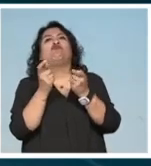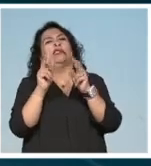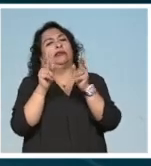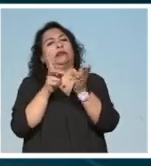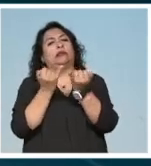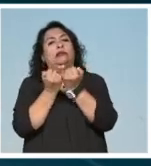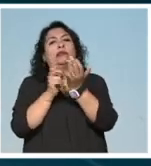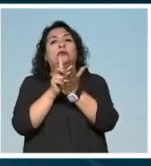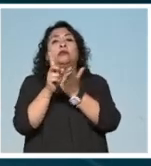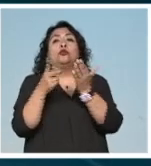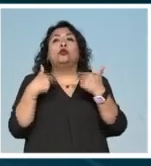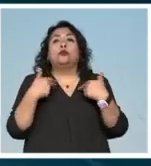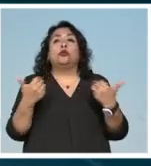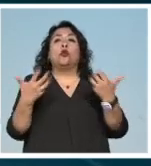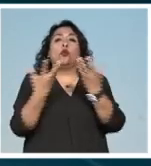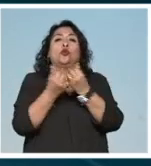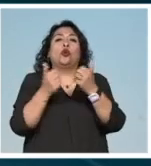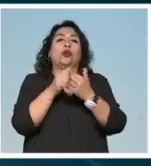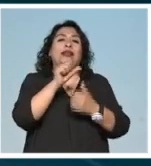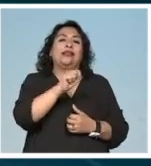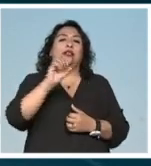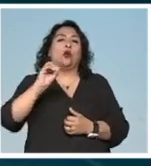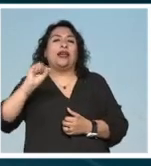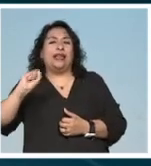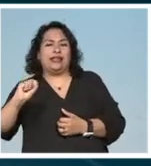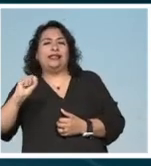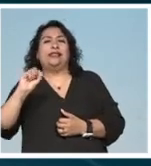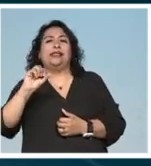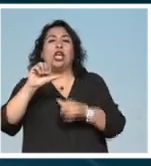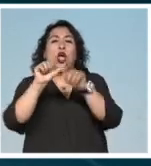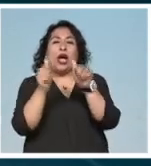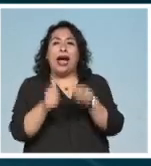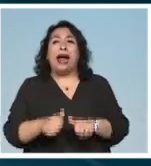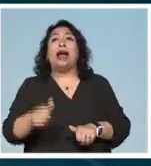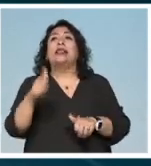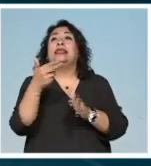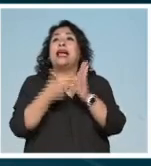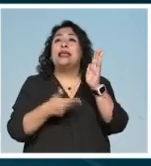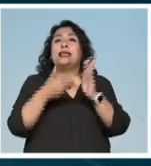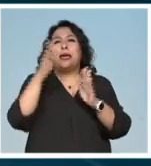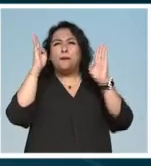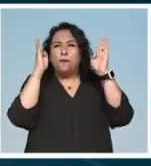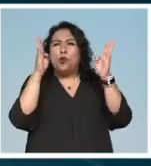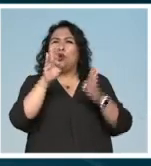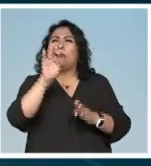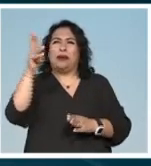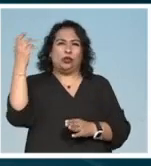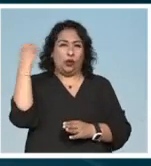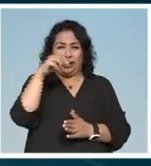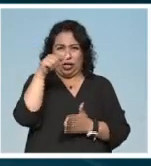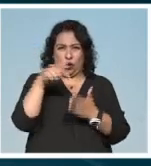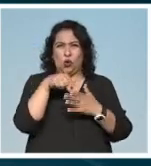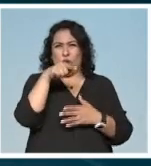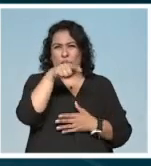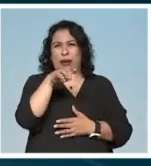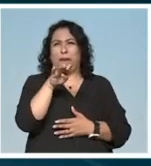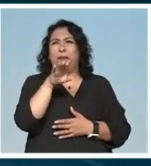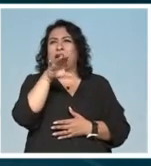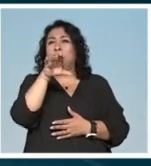Humanos, en colaboración con SOS Art de Cincinnati y Taller Burro Press de Oaxaca. La sede ubicada en Macedonio